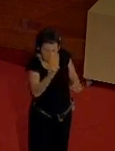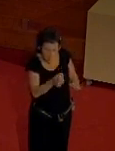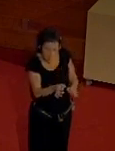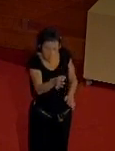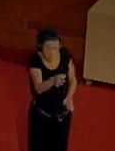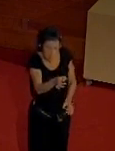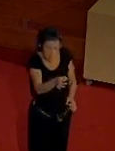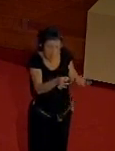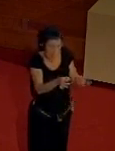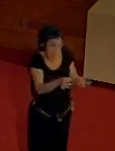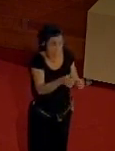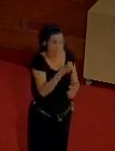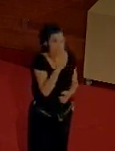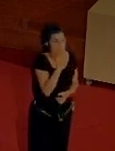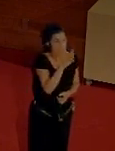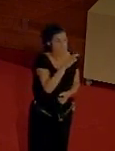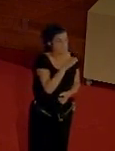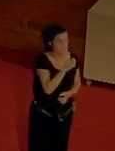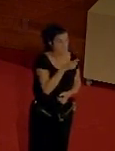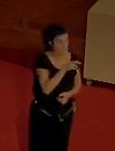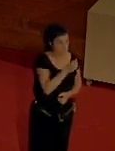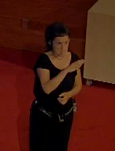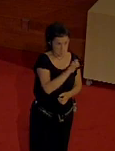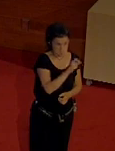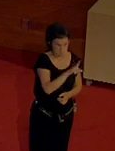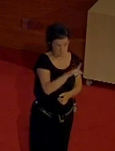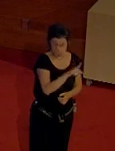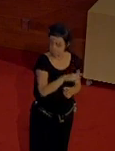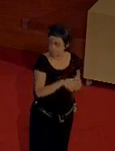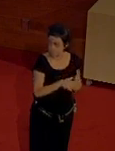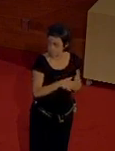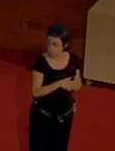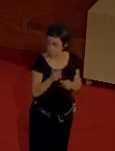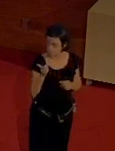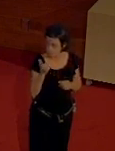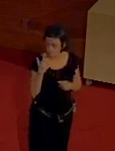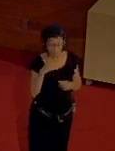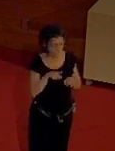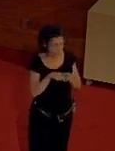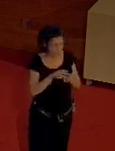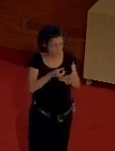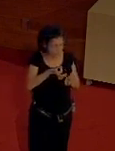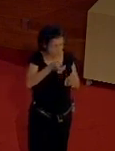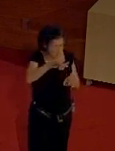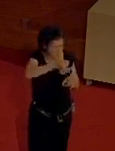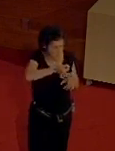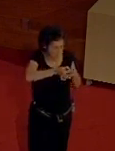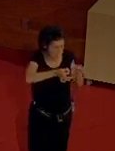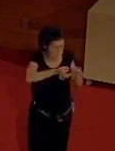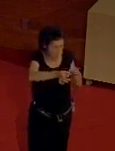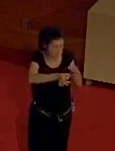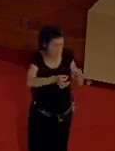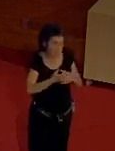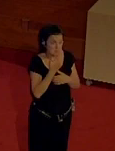Islas paracel por ejemplo y aquí empiezan a empezamos a ver algunas manchitas de cosas manchitas que cada una por